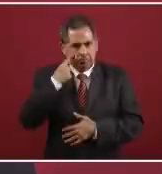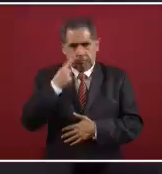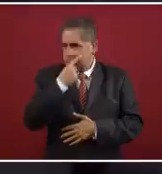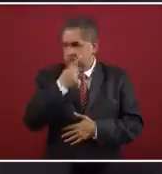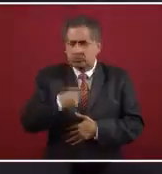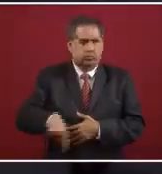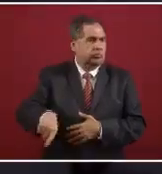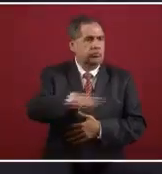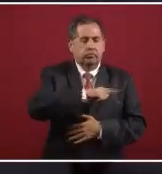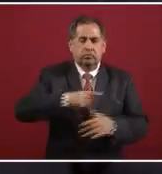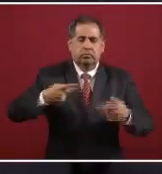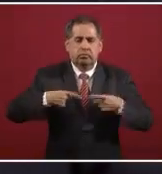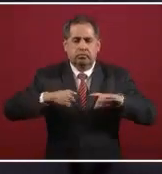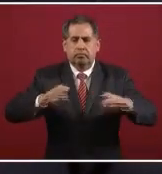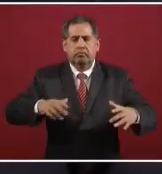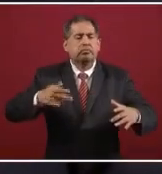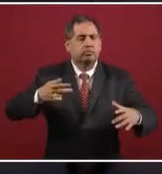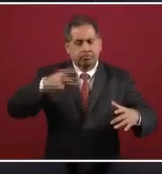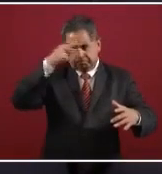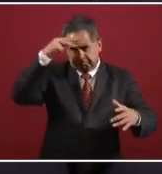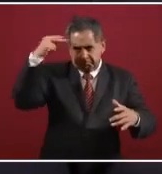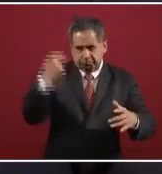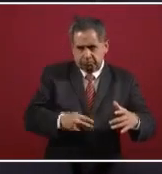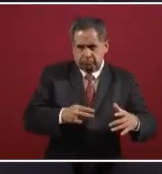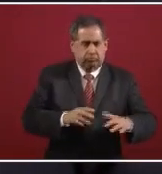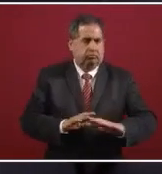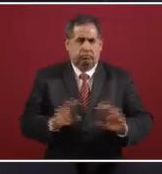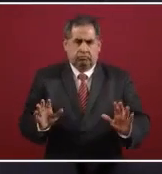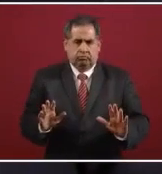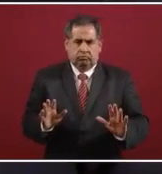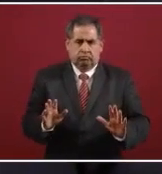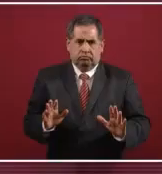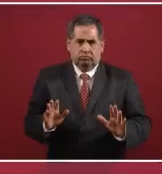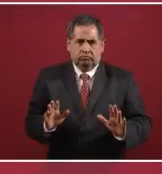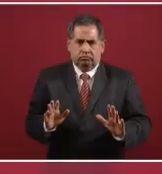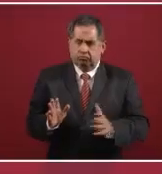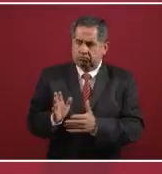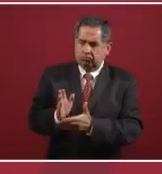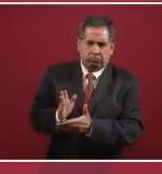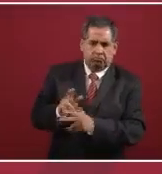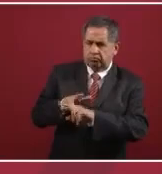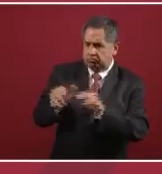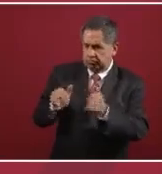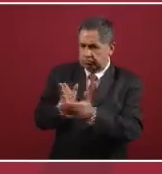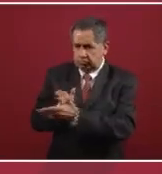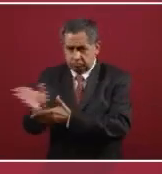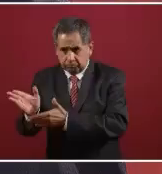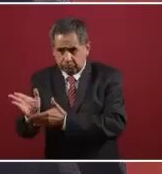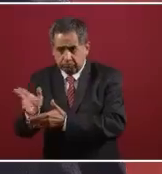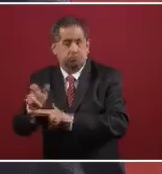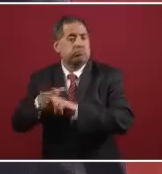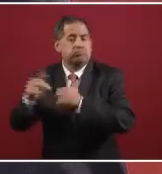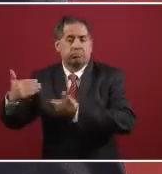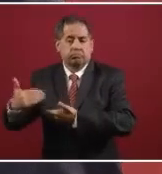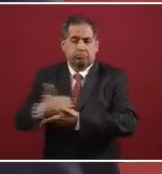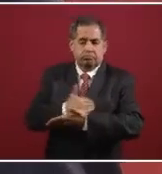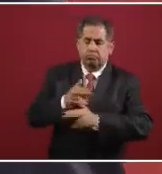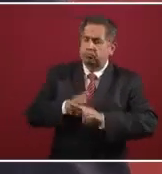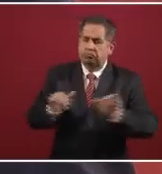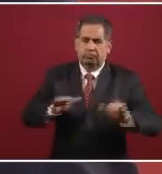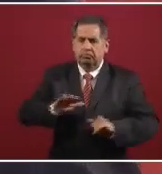competen a los mexicanos. No queremos que se inmiscuyan